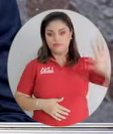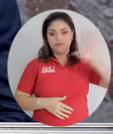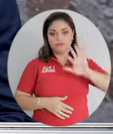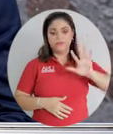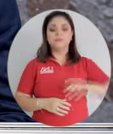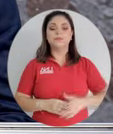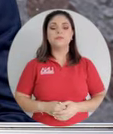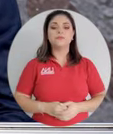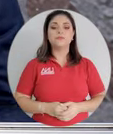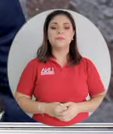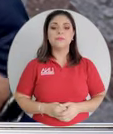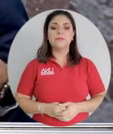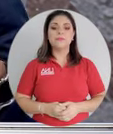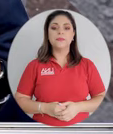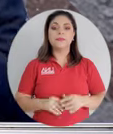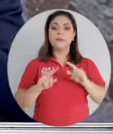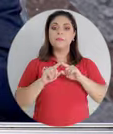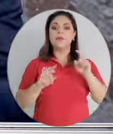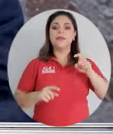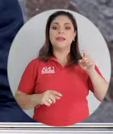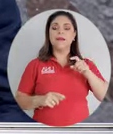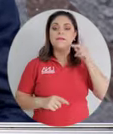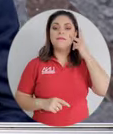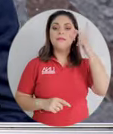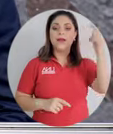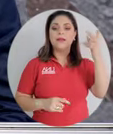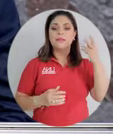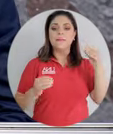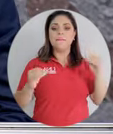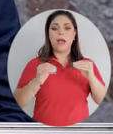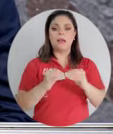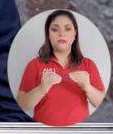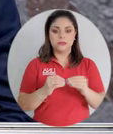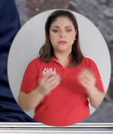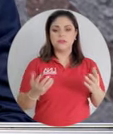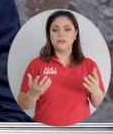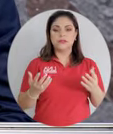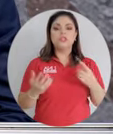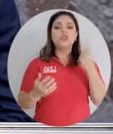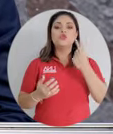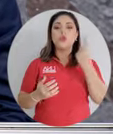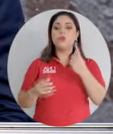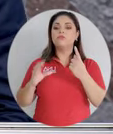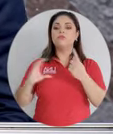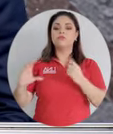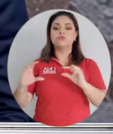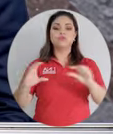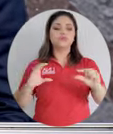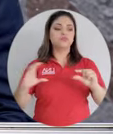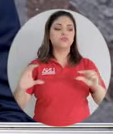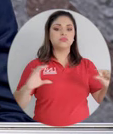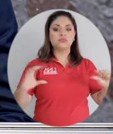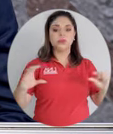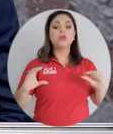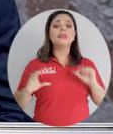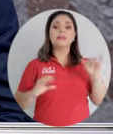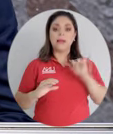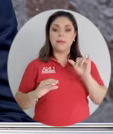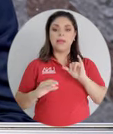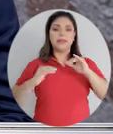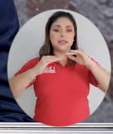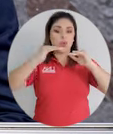Pero hay que ver más allá de la mala distribución de los ingresos, porque la desigualdad también tiene